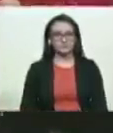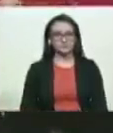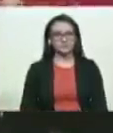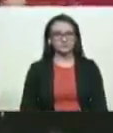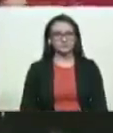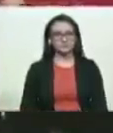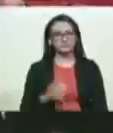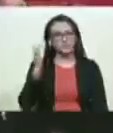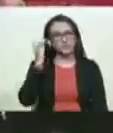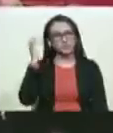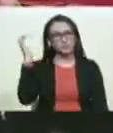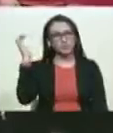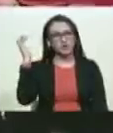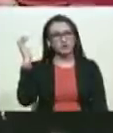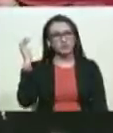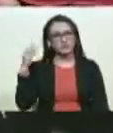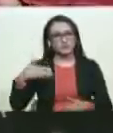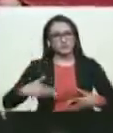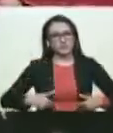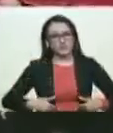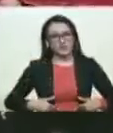que con el esfuerzo mancomunado